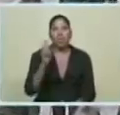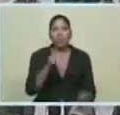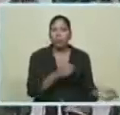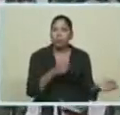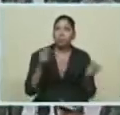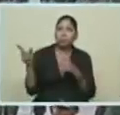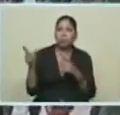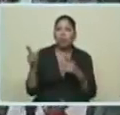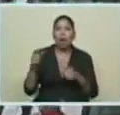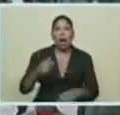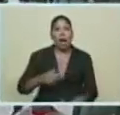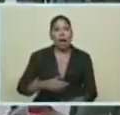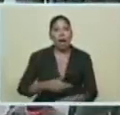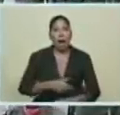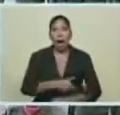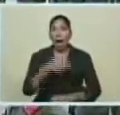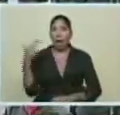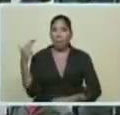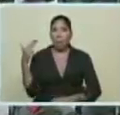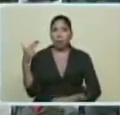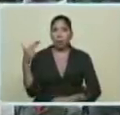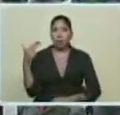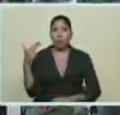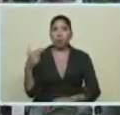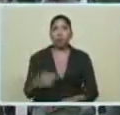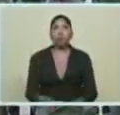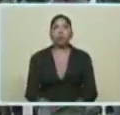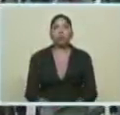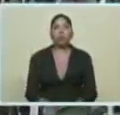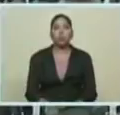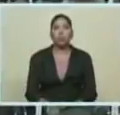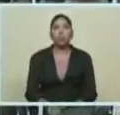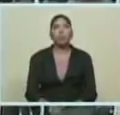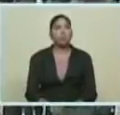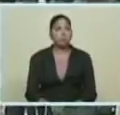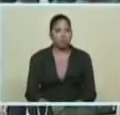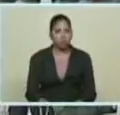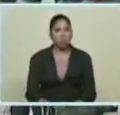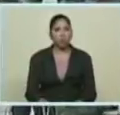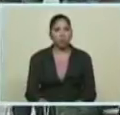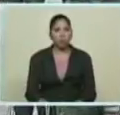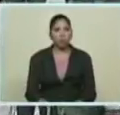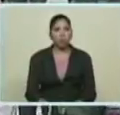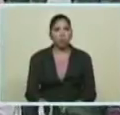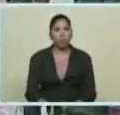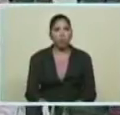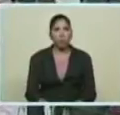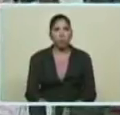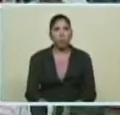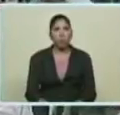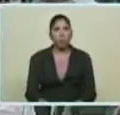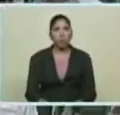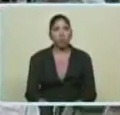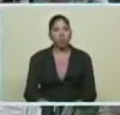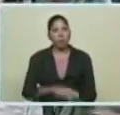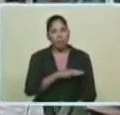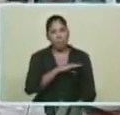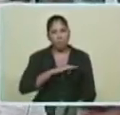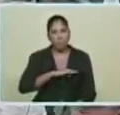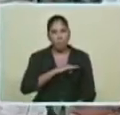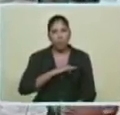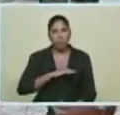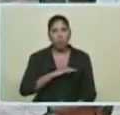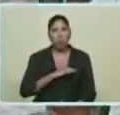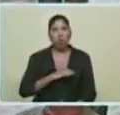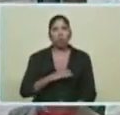Sí fue importante, frente a la guerra económica, el fortalecimiento aún más de la gran misión de abastecimiento